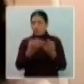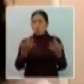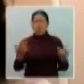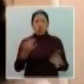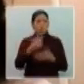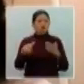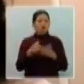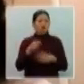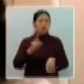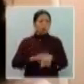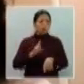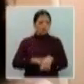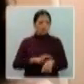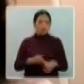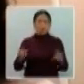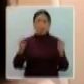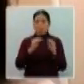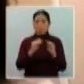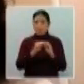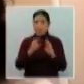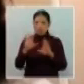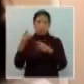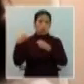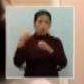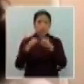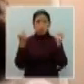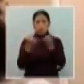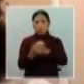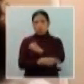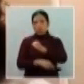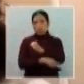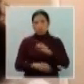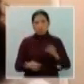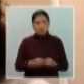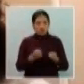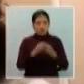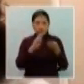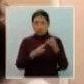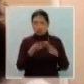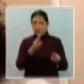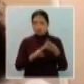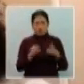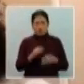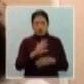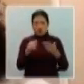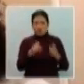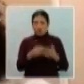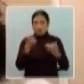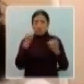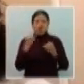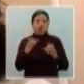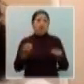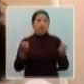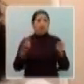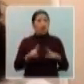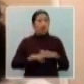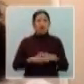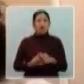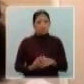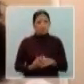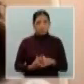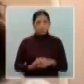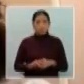más va a tomarse el Instituto Nacional de Estadística para empezar a dar los primeros datos oficiales sobre el censo?